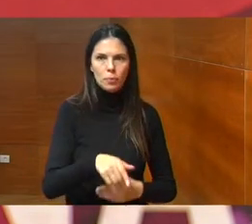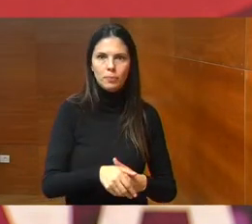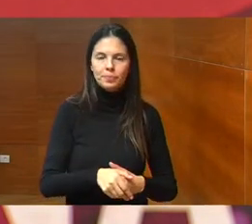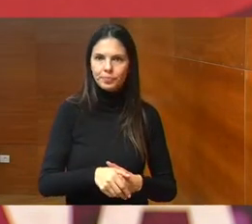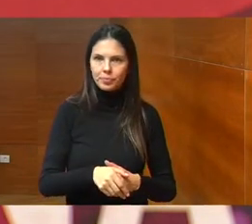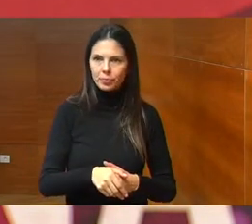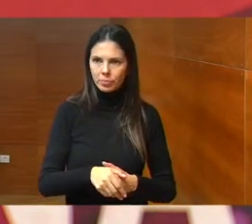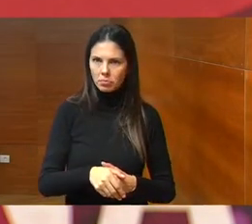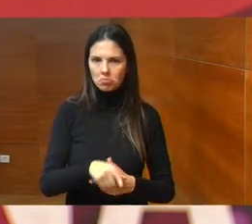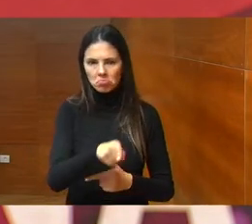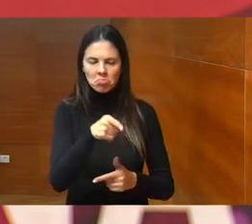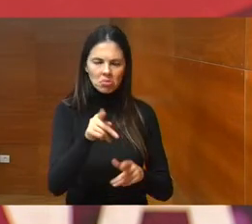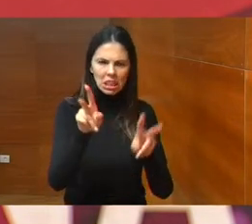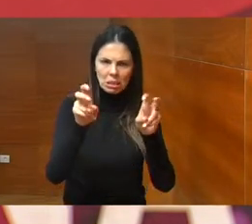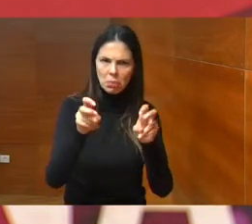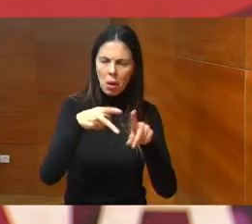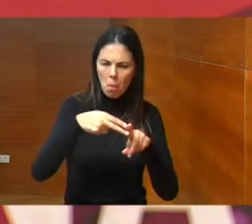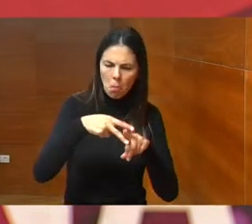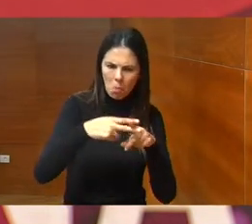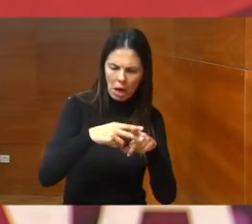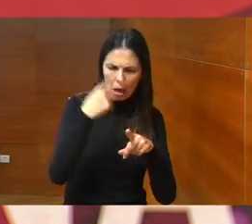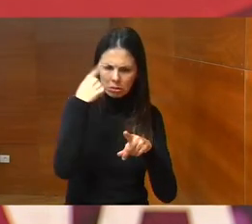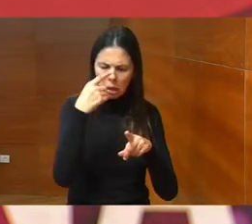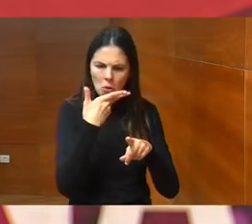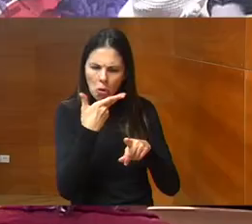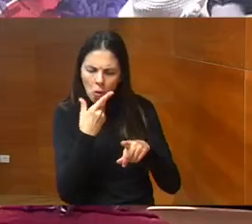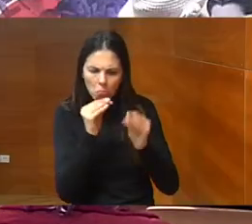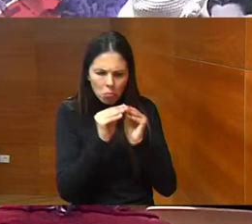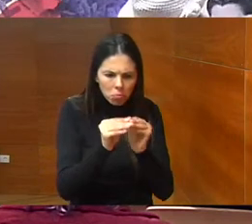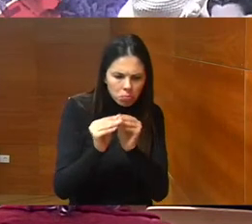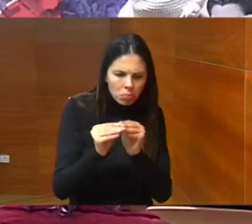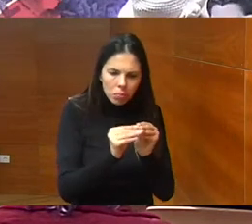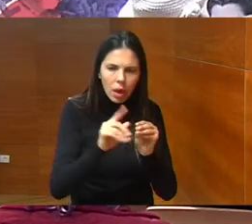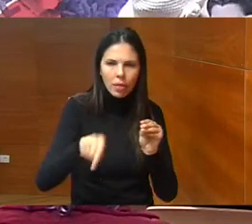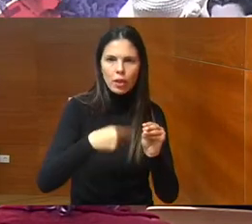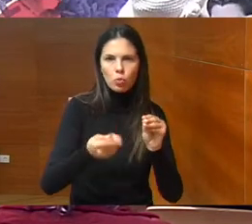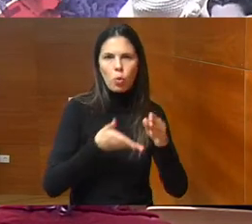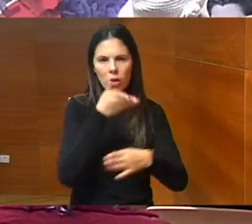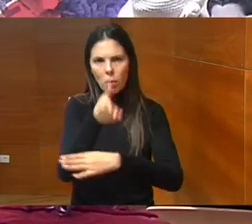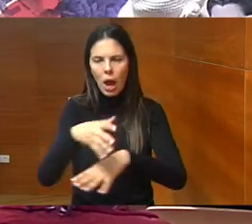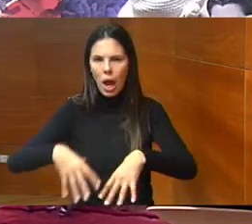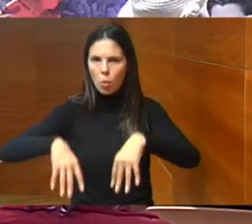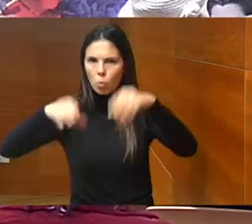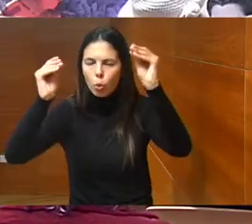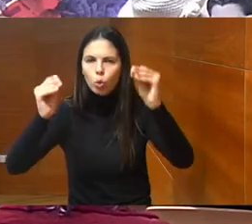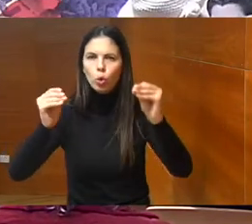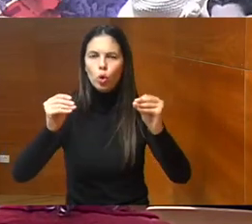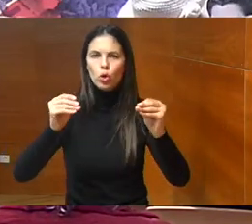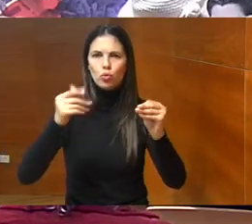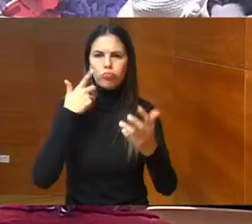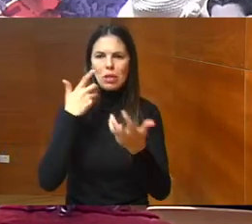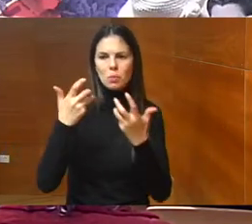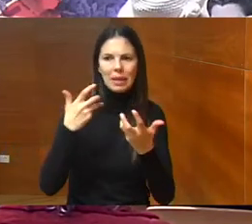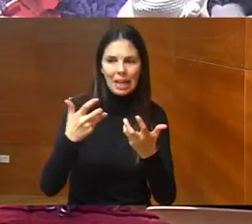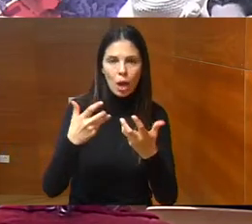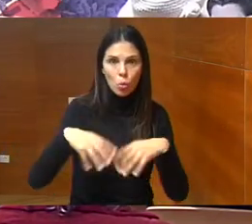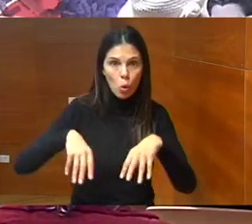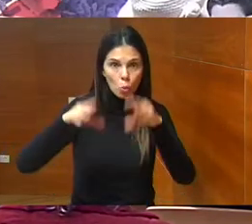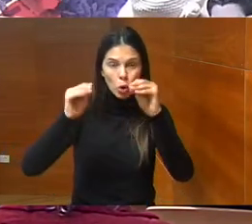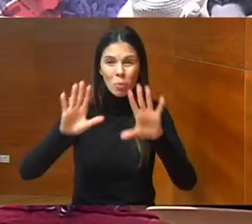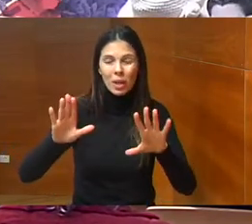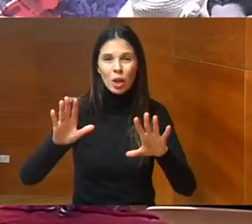10 cementos de mecánica rancho de avión falló una exhibición en Burgos en suyo pero a finales de suyo